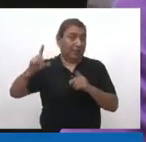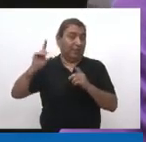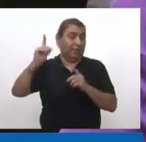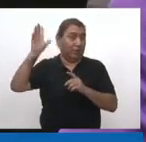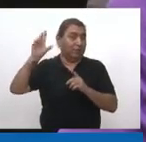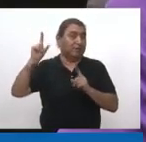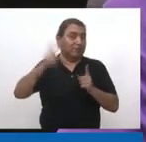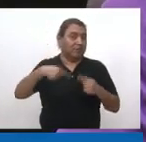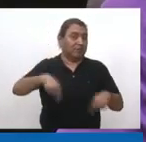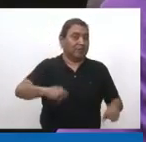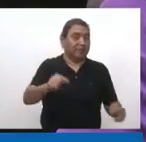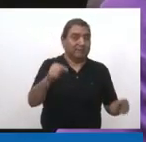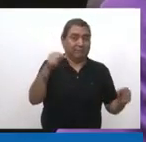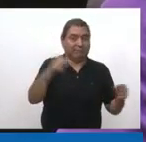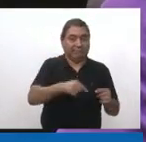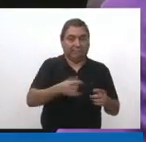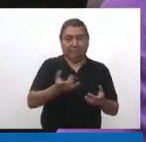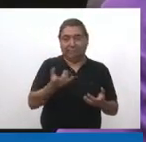que